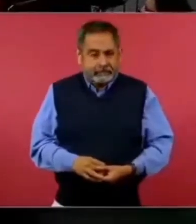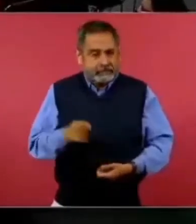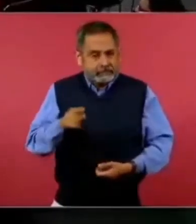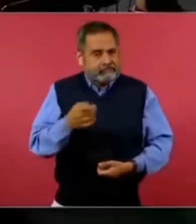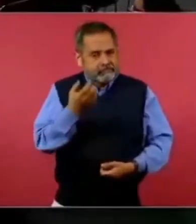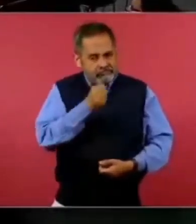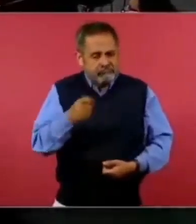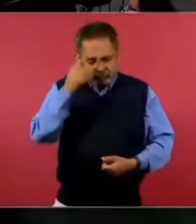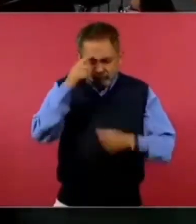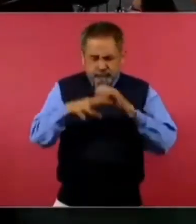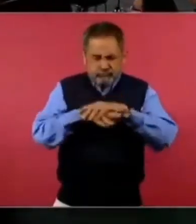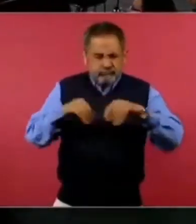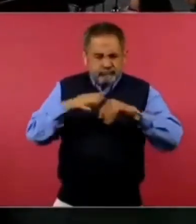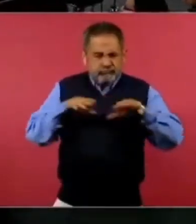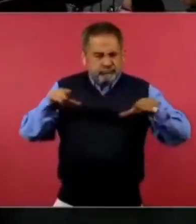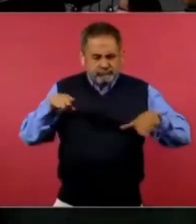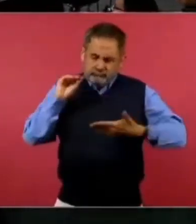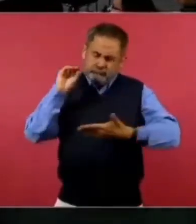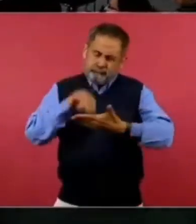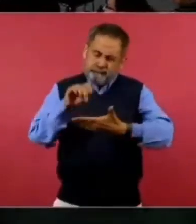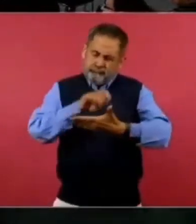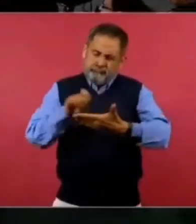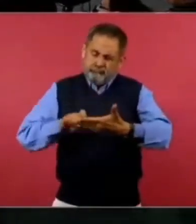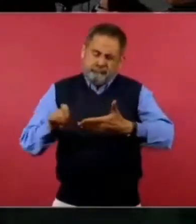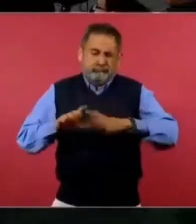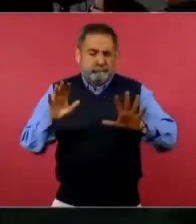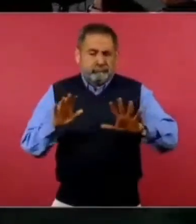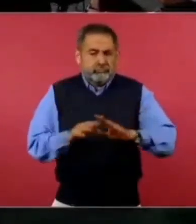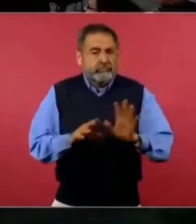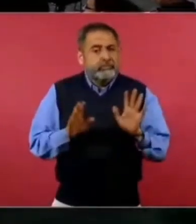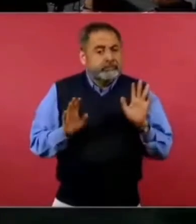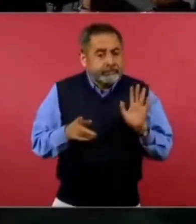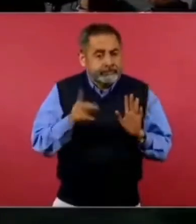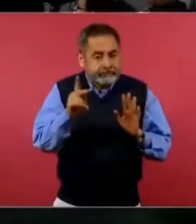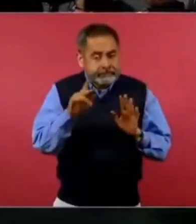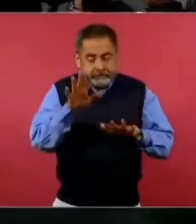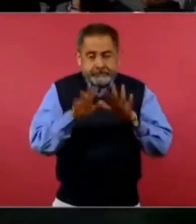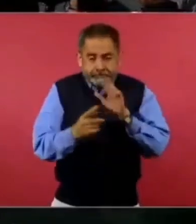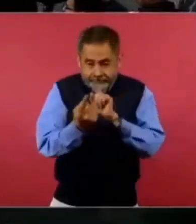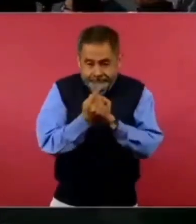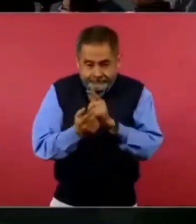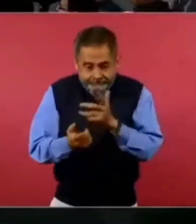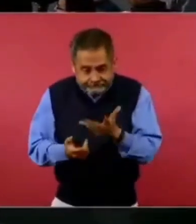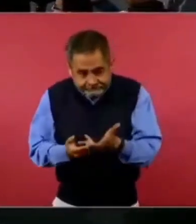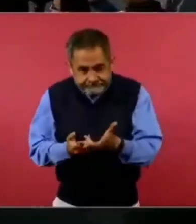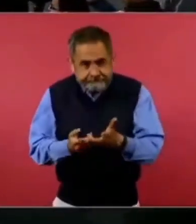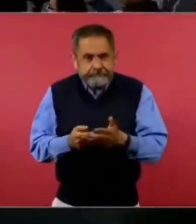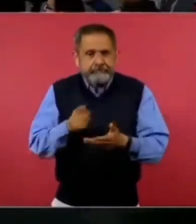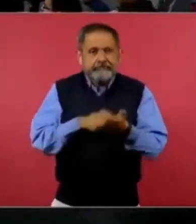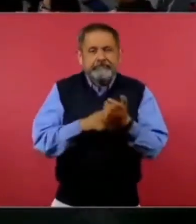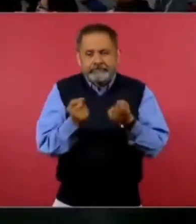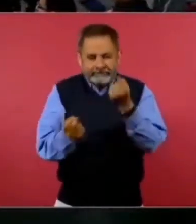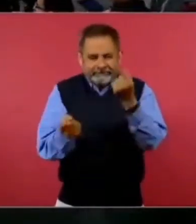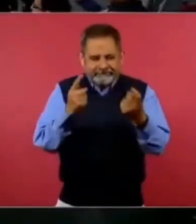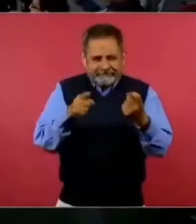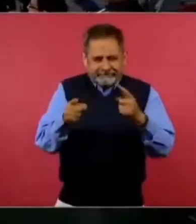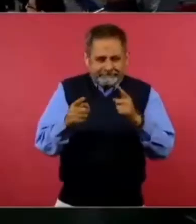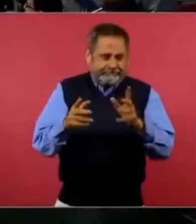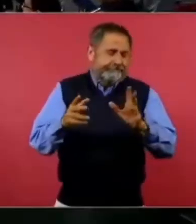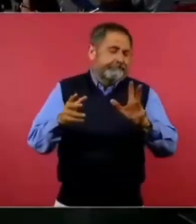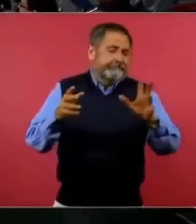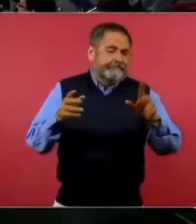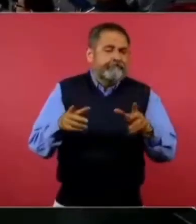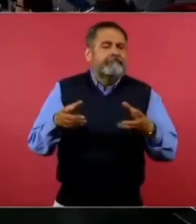objetiva, es profesional. Sin embargo, me encuentro, ¿no?, a algunos